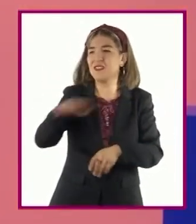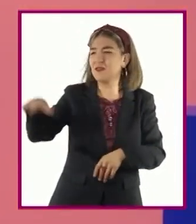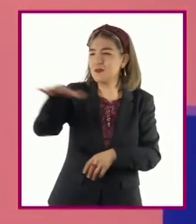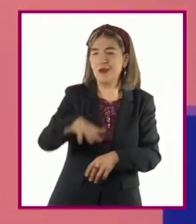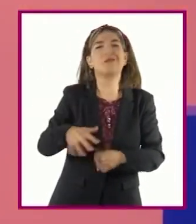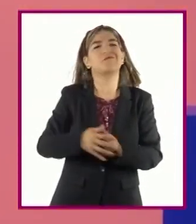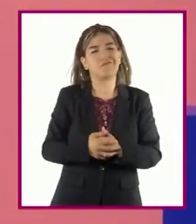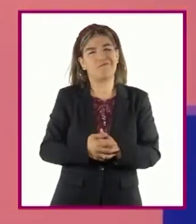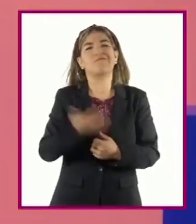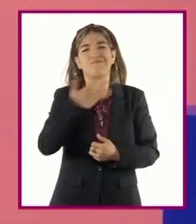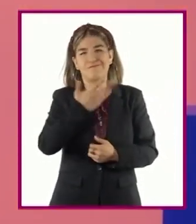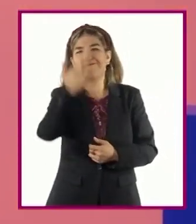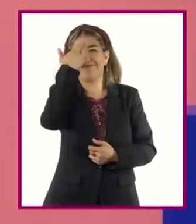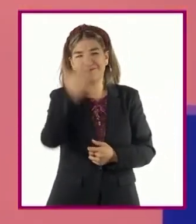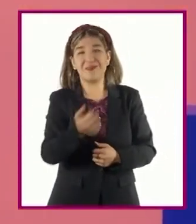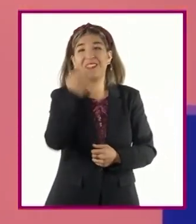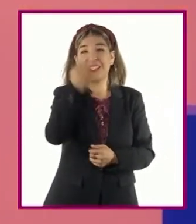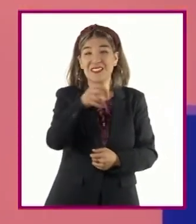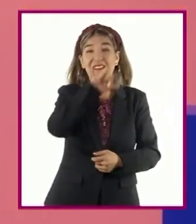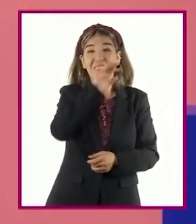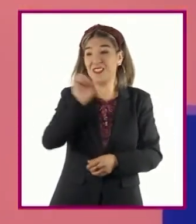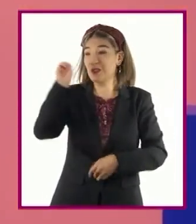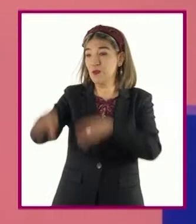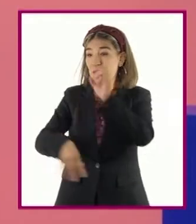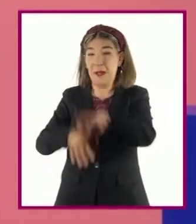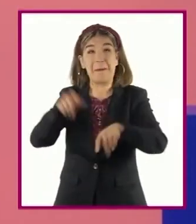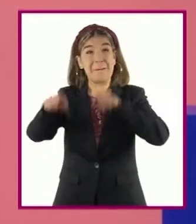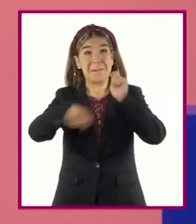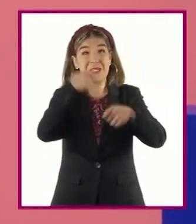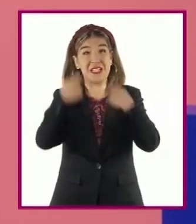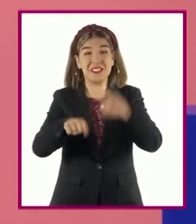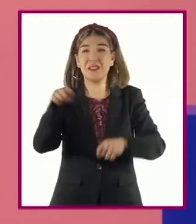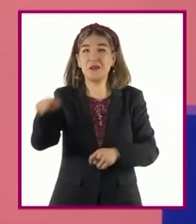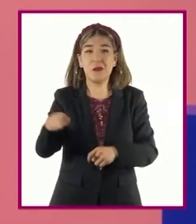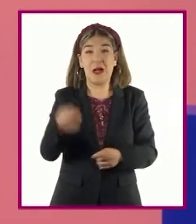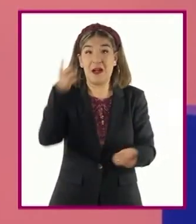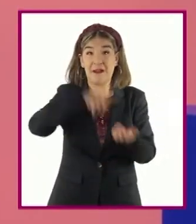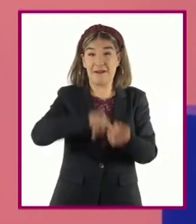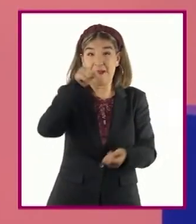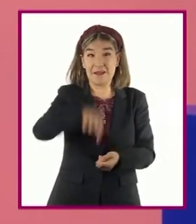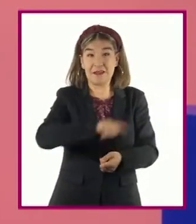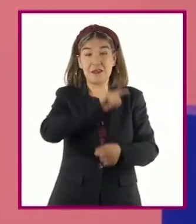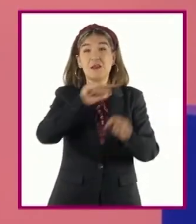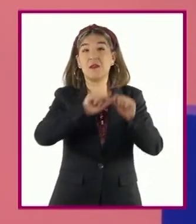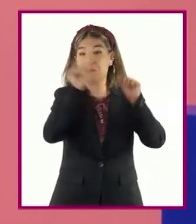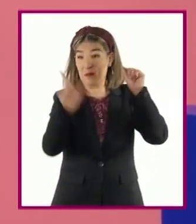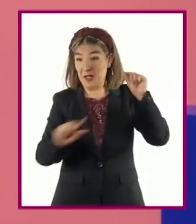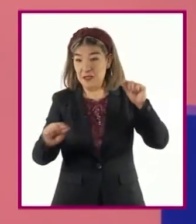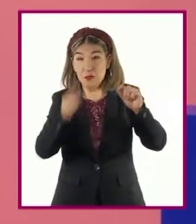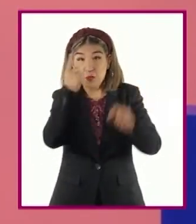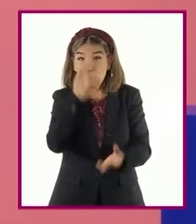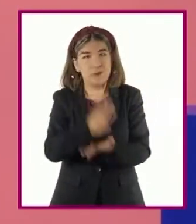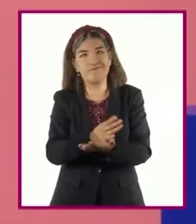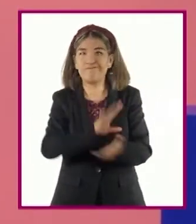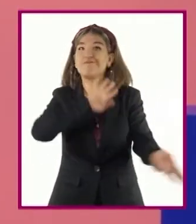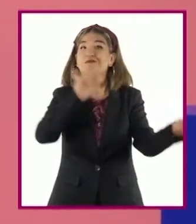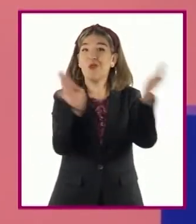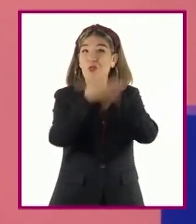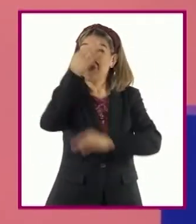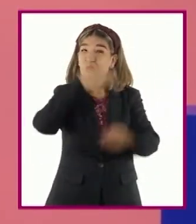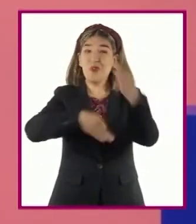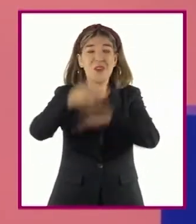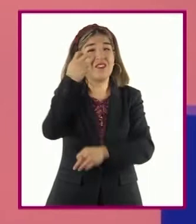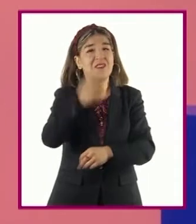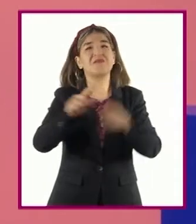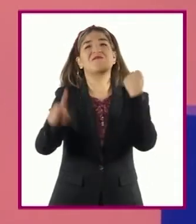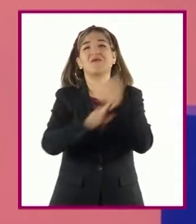Tienes razón. Los desechos de plástico en los mares, no solo en nuestro país, sino del mundo, son un problema que